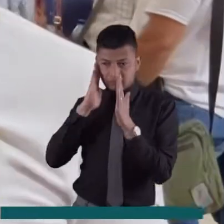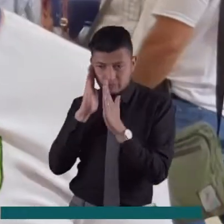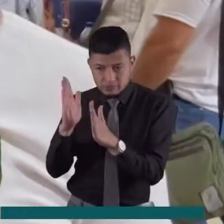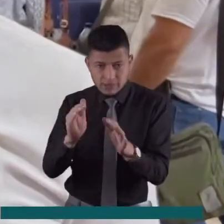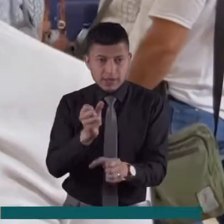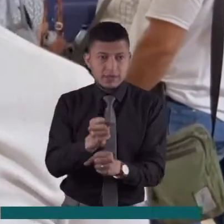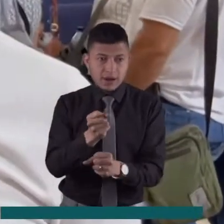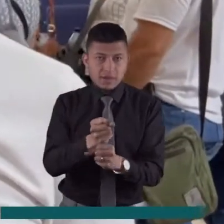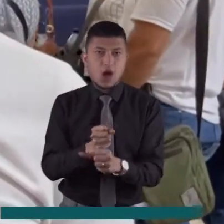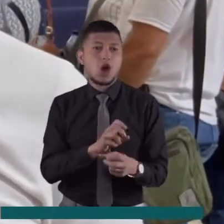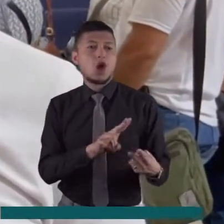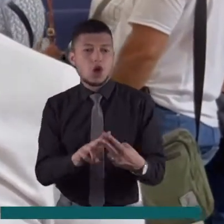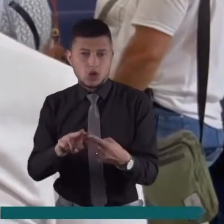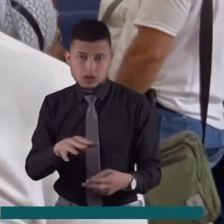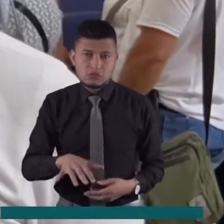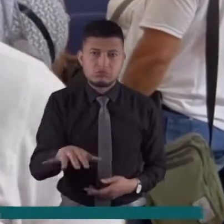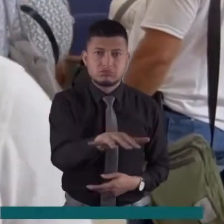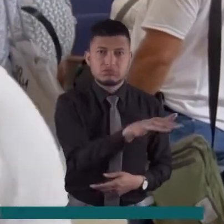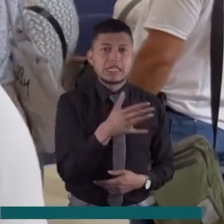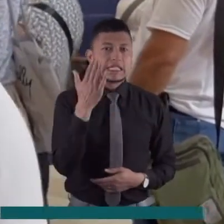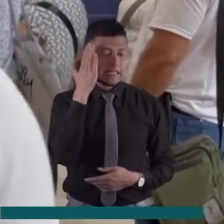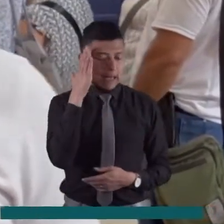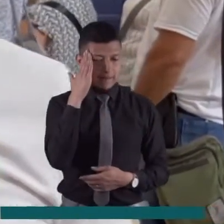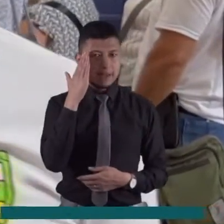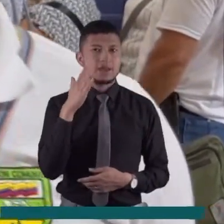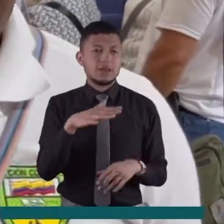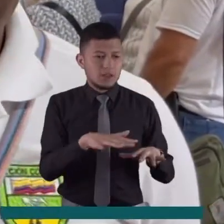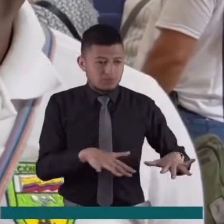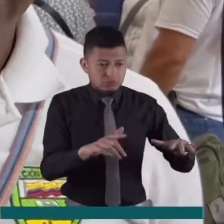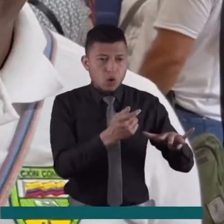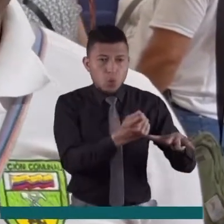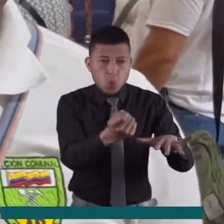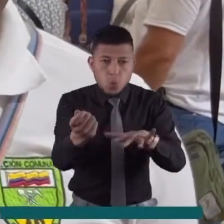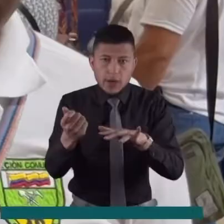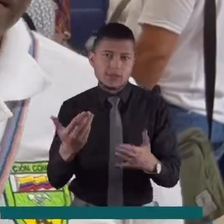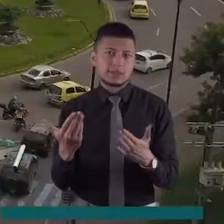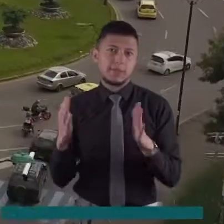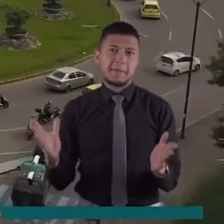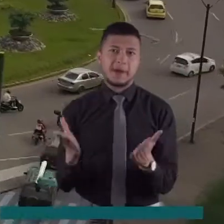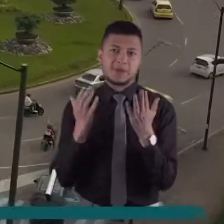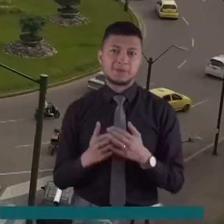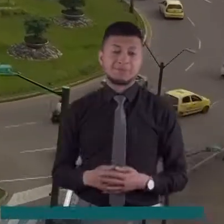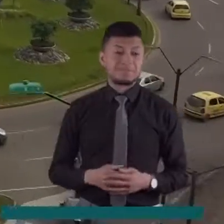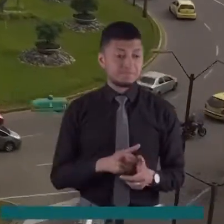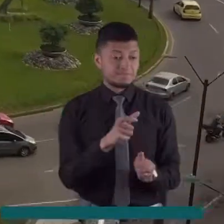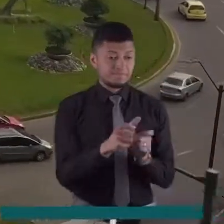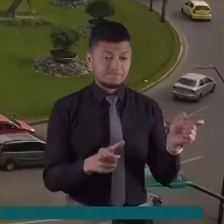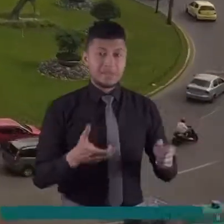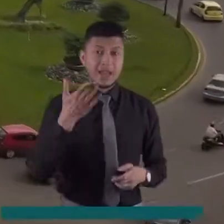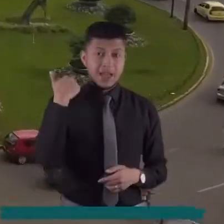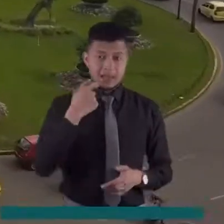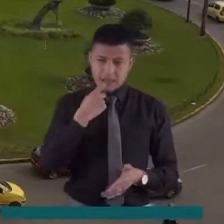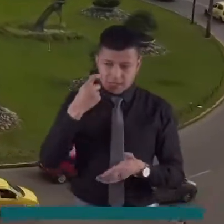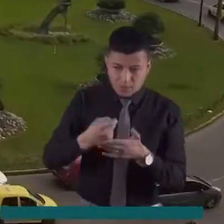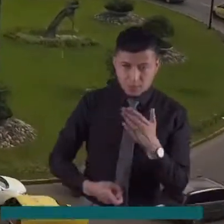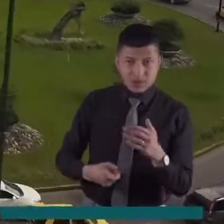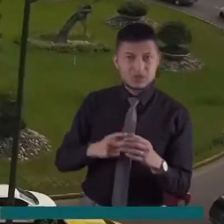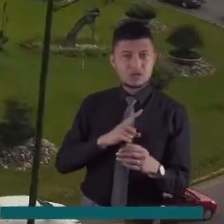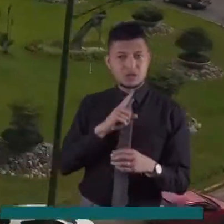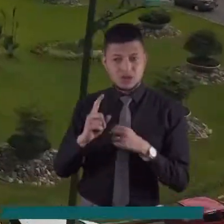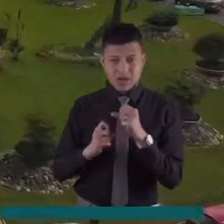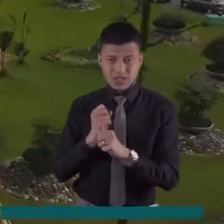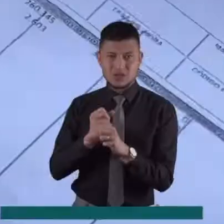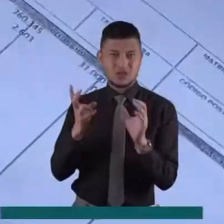de acá y que conozca y que sepa diferenciar los sitios, entonces va a mejorar eso. Los usuarios que ya hayan pagado el impuesto predial